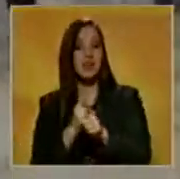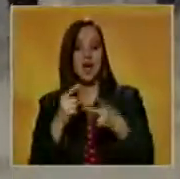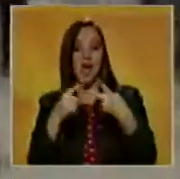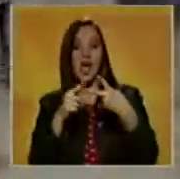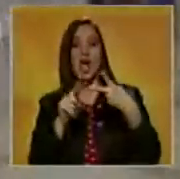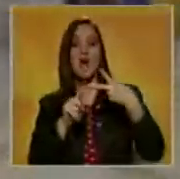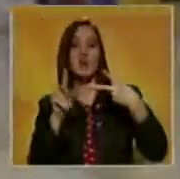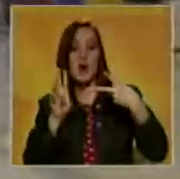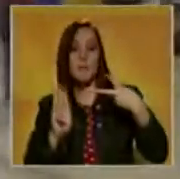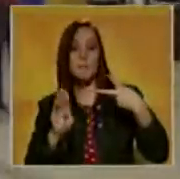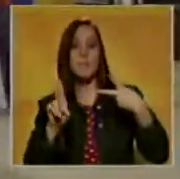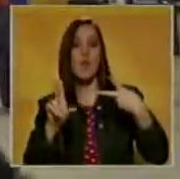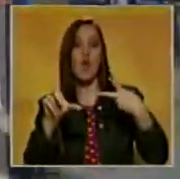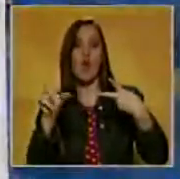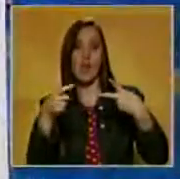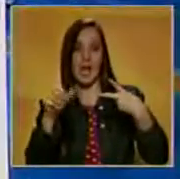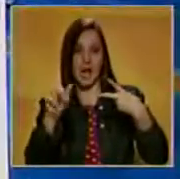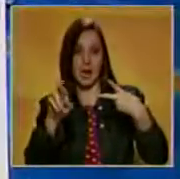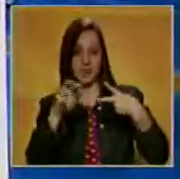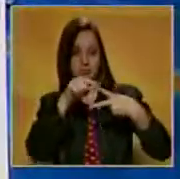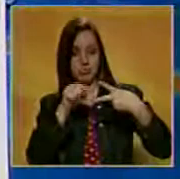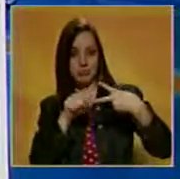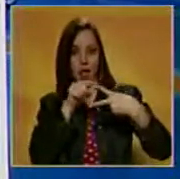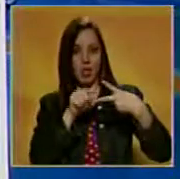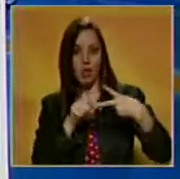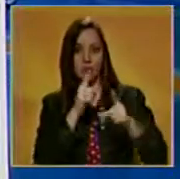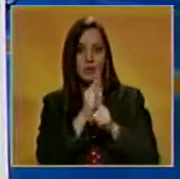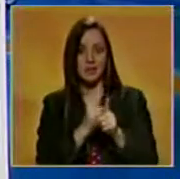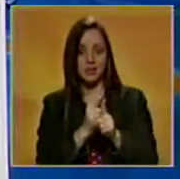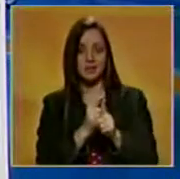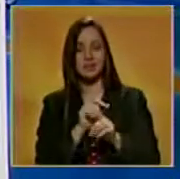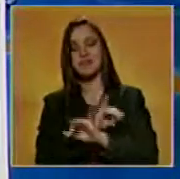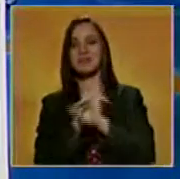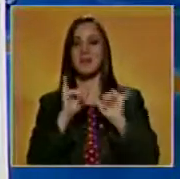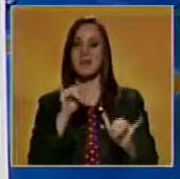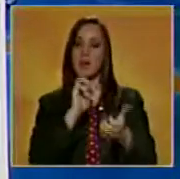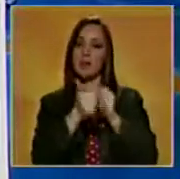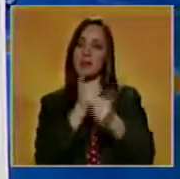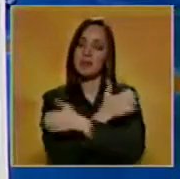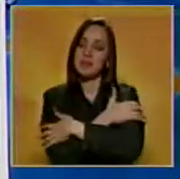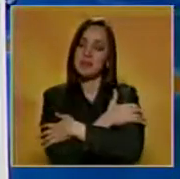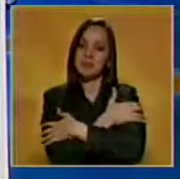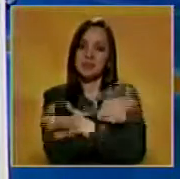búlgara Galina Ivanova. Y hasta aquí los deportes en su noticiero Venevisión. Un fuerte abrazo para todos.